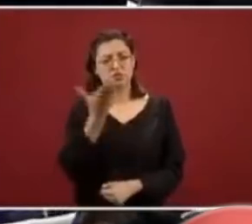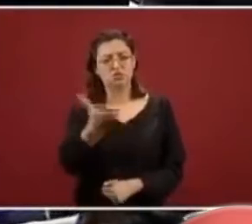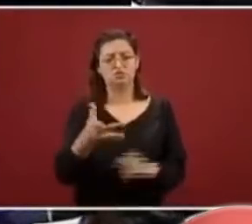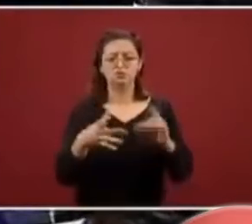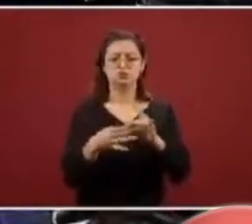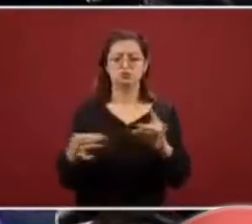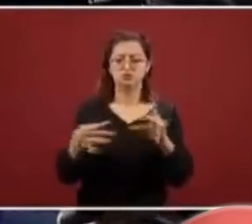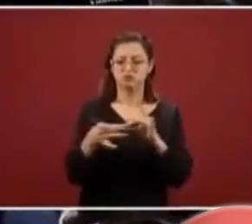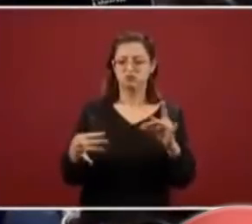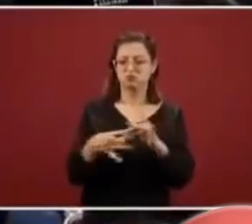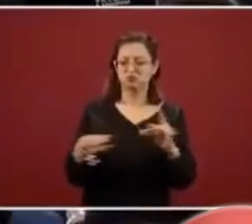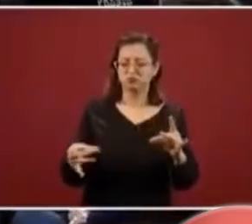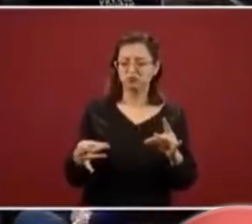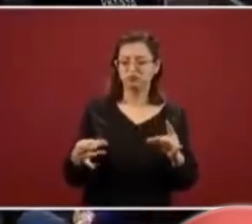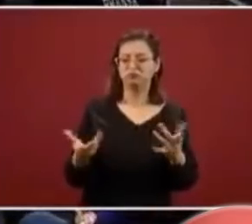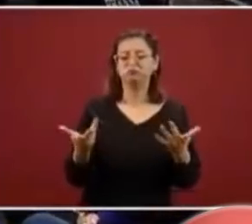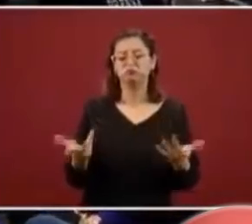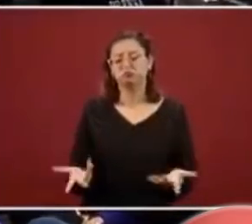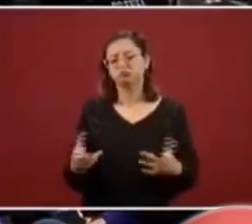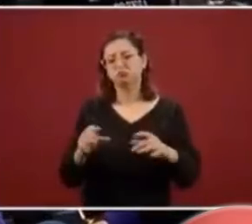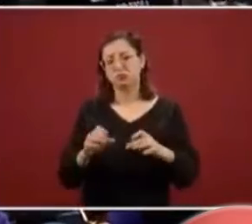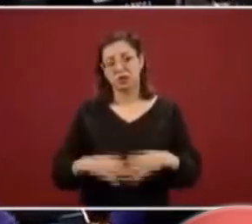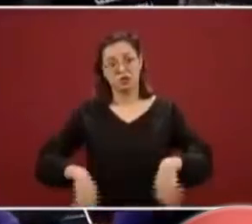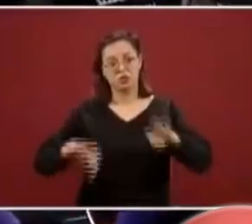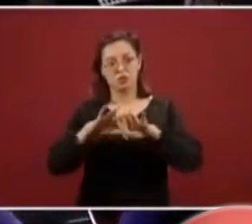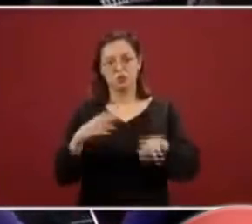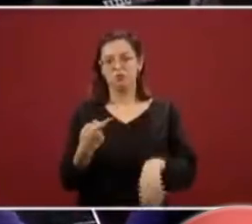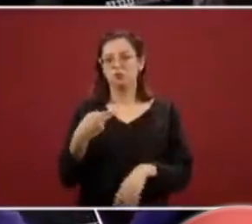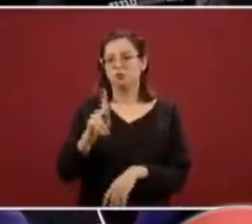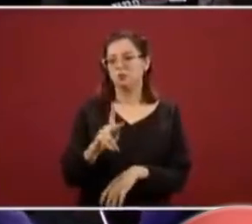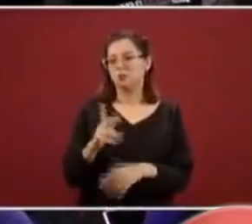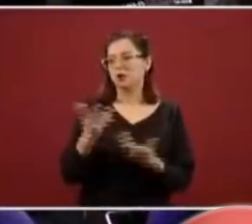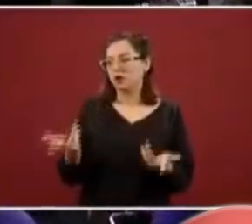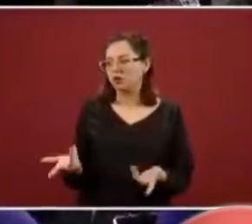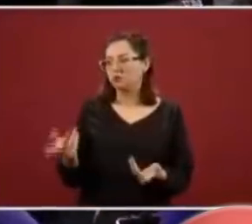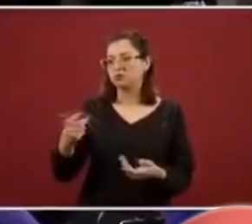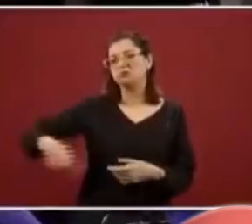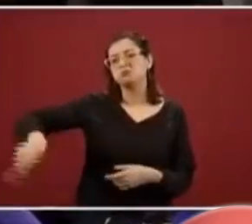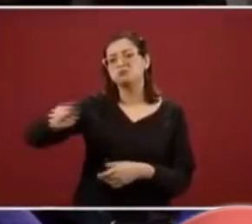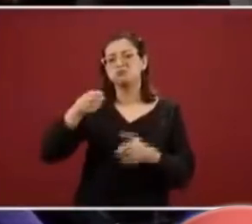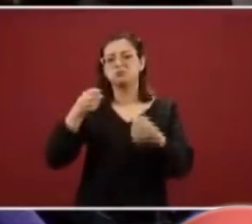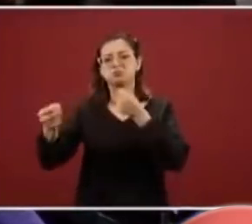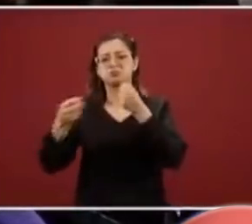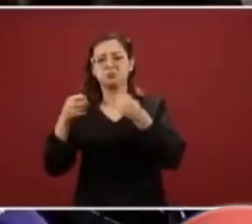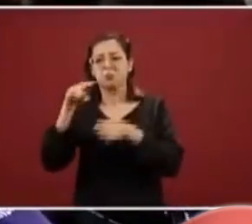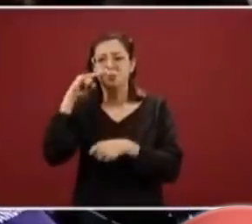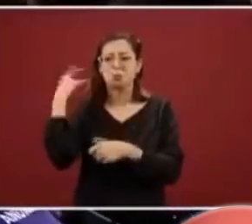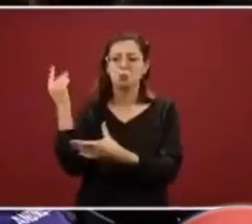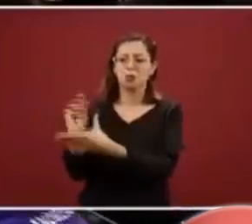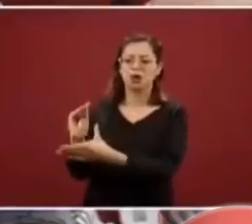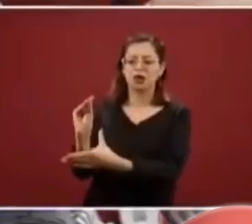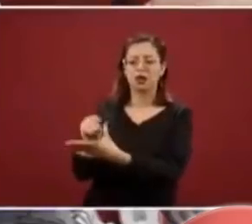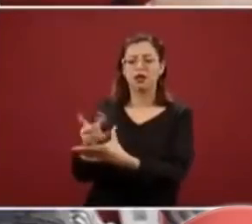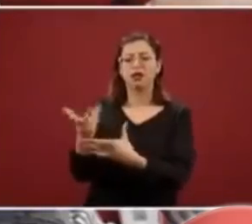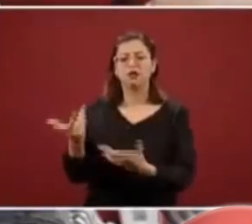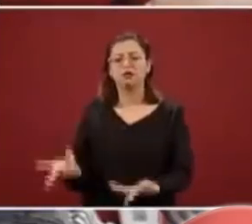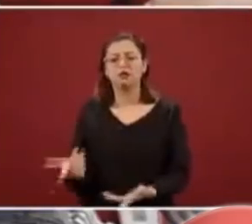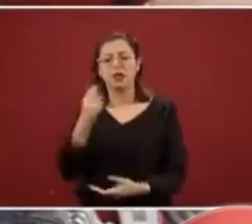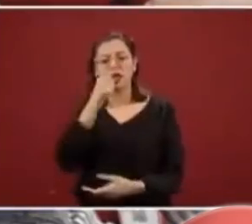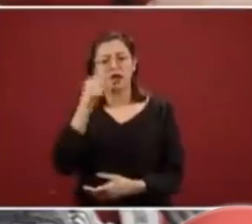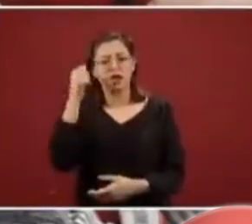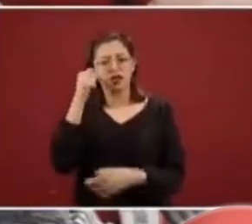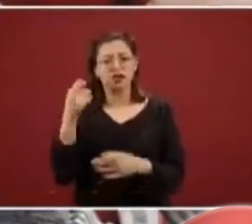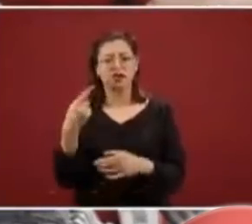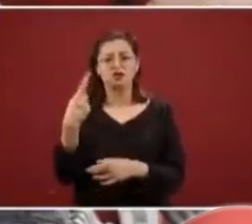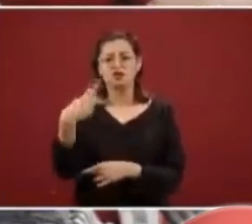de comunicación pasaron de noche, pero en el discurso de ayer parece que también los miembros de su gabinete no entendieron